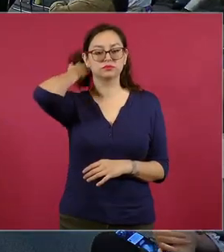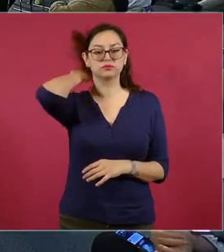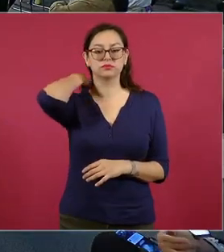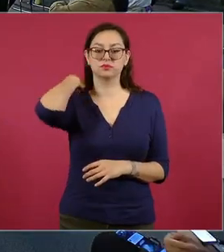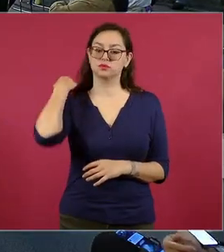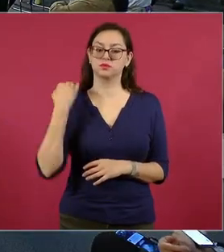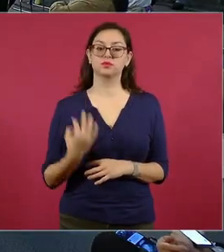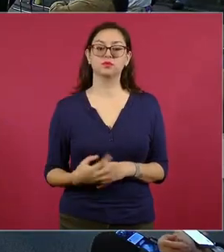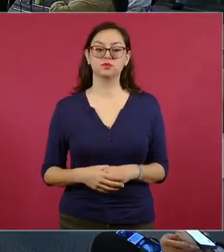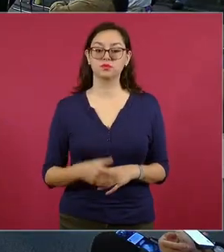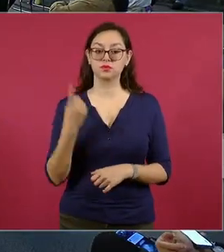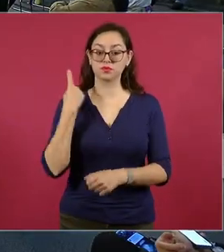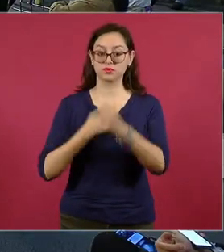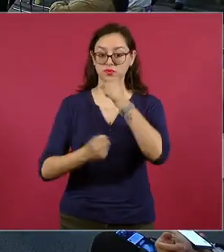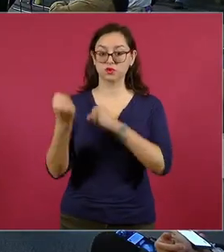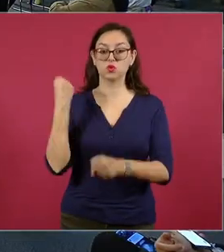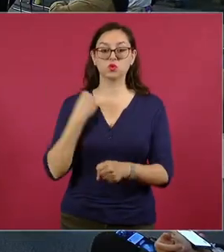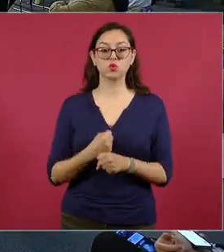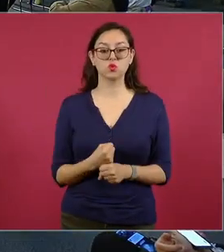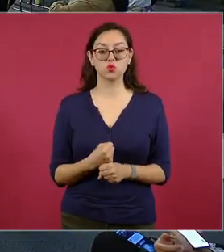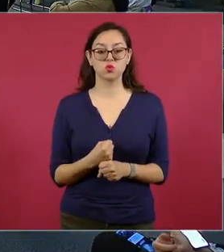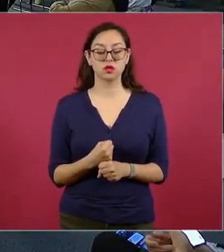El año pasado,